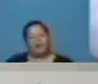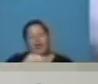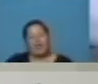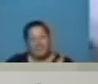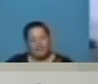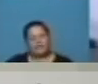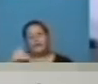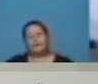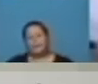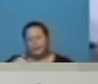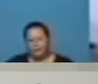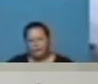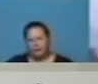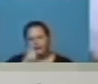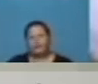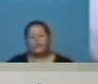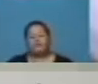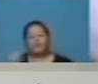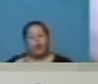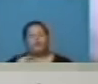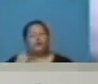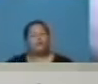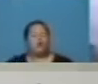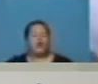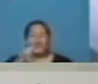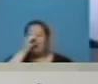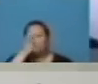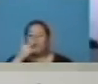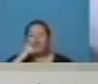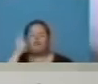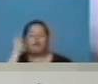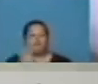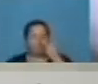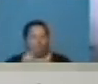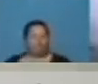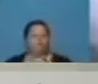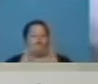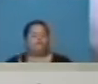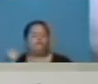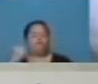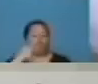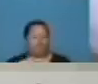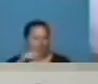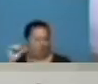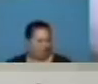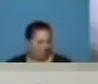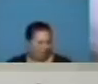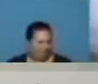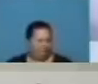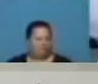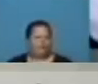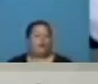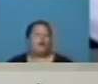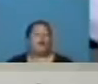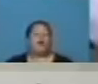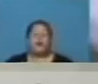lista, demoró mucho el escrutinio provisorio porque había 24.000 candidatos, un formato de elección muy malo,